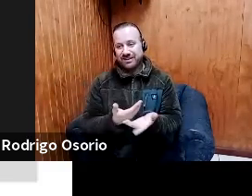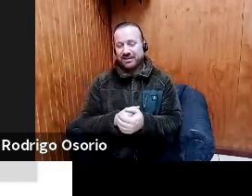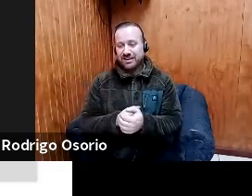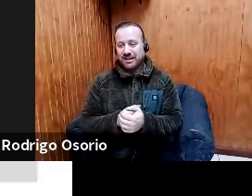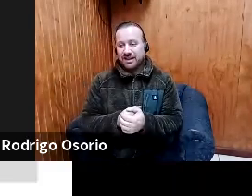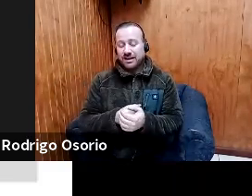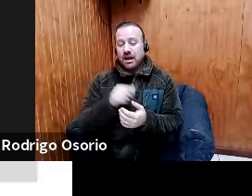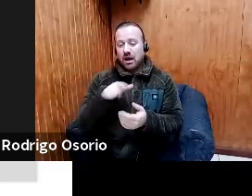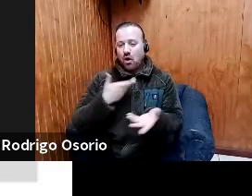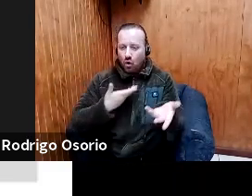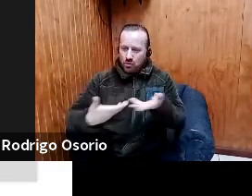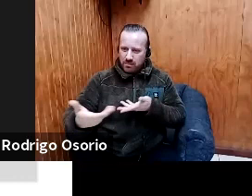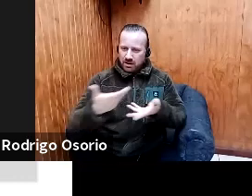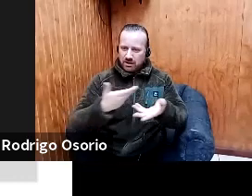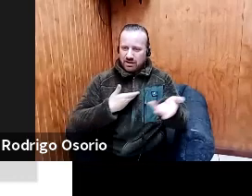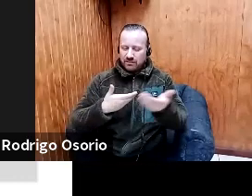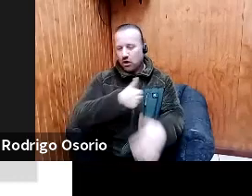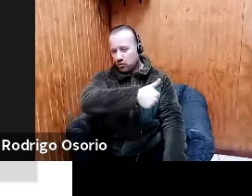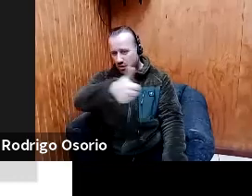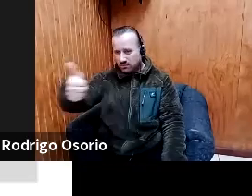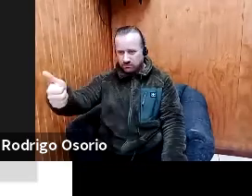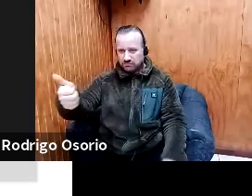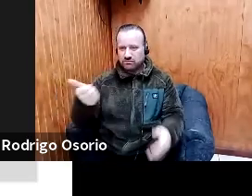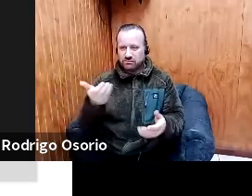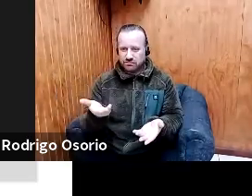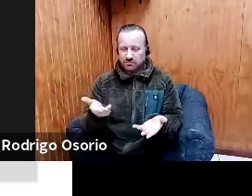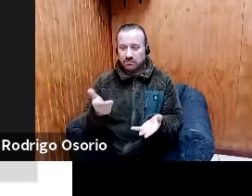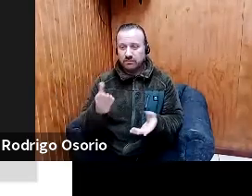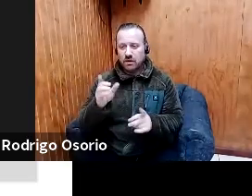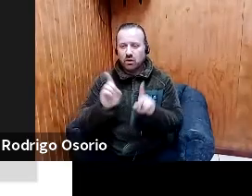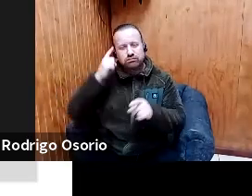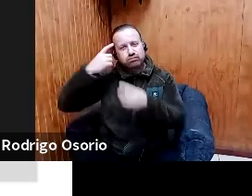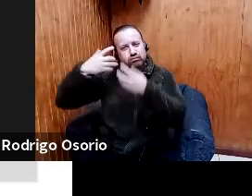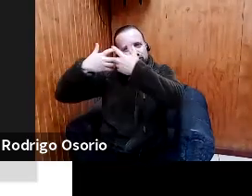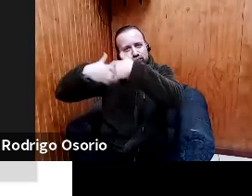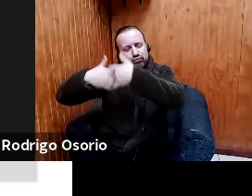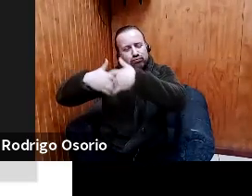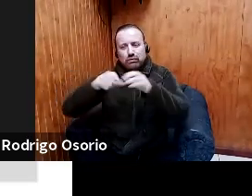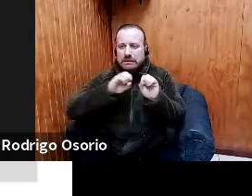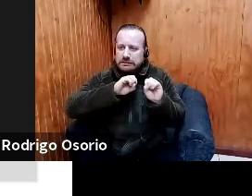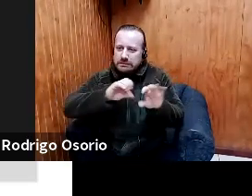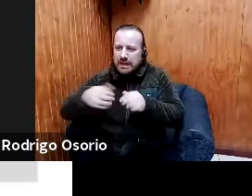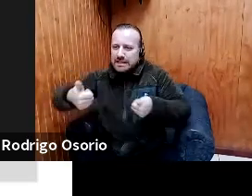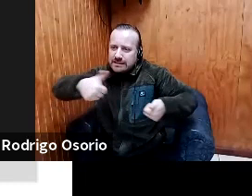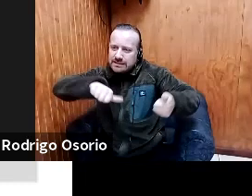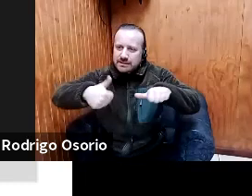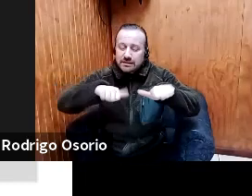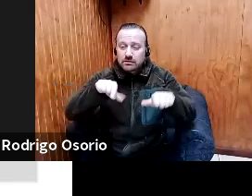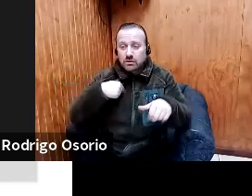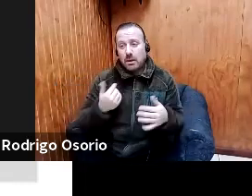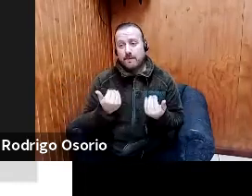compartiendo con todos ustedes y con todas ustedes pues algunas reflexiones sobre la enseñanza de las ciencias, que espero que